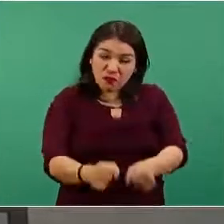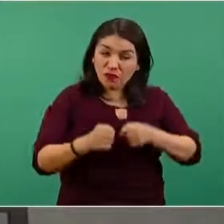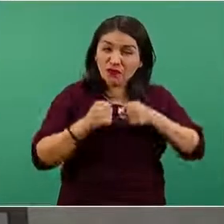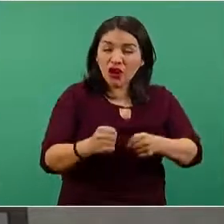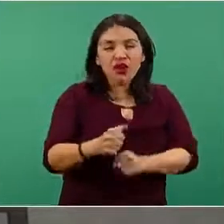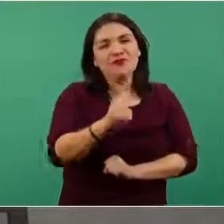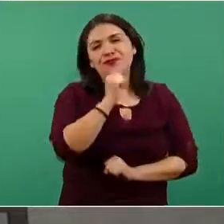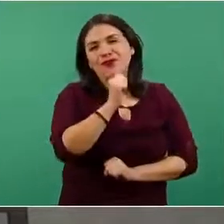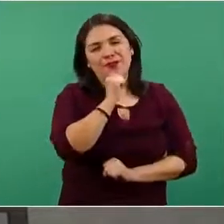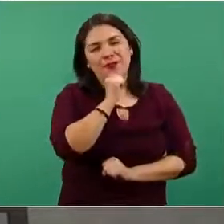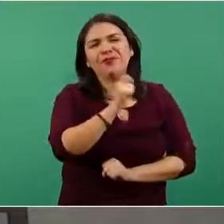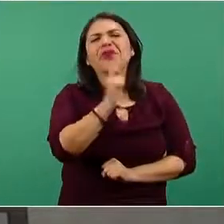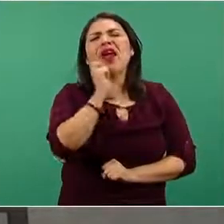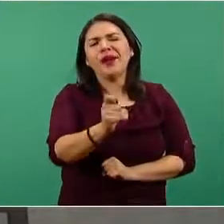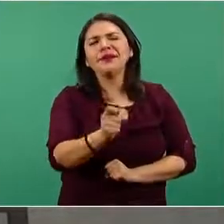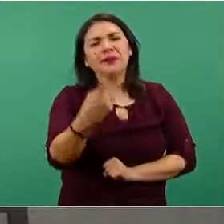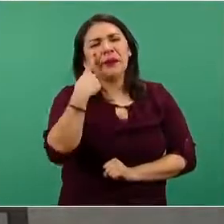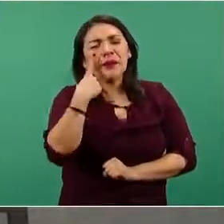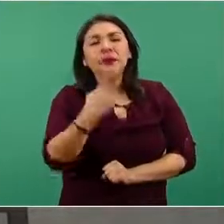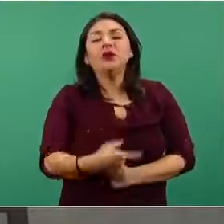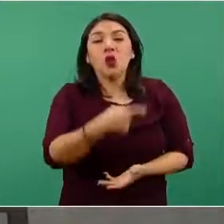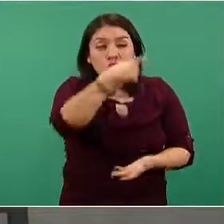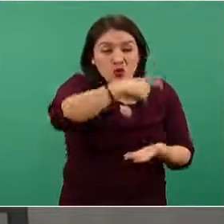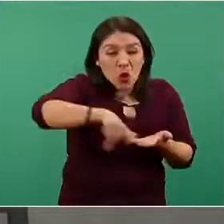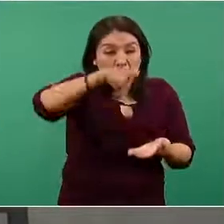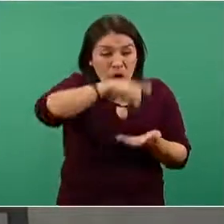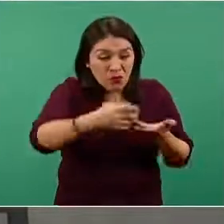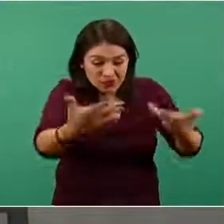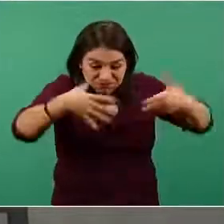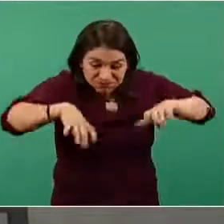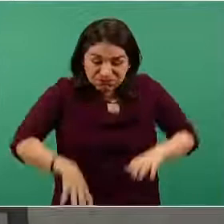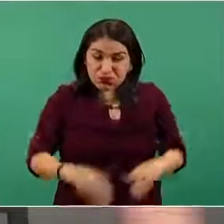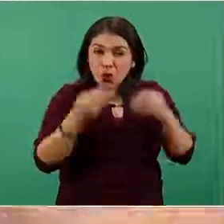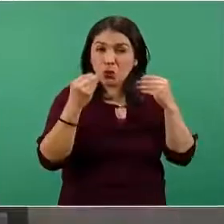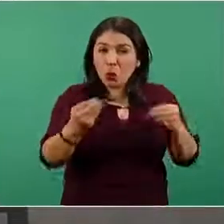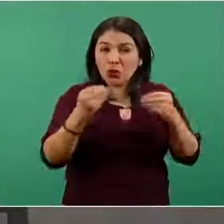decir, el acaparamiento de vacunas está contribuyendo, desde luego, a la